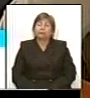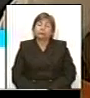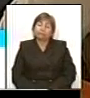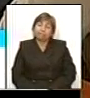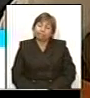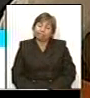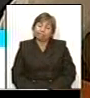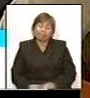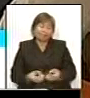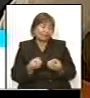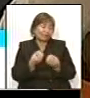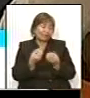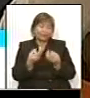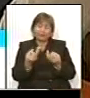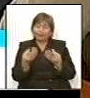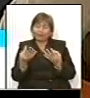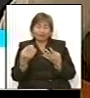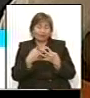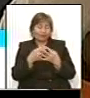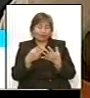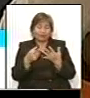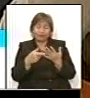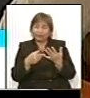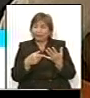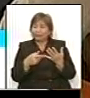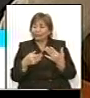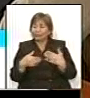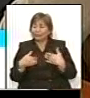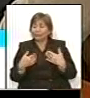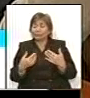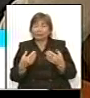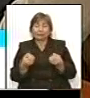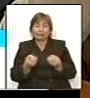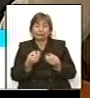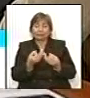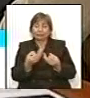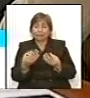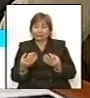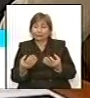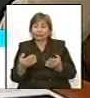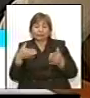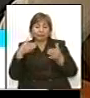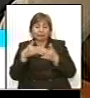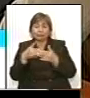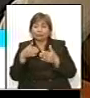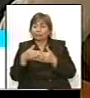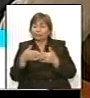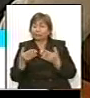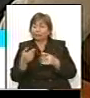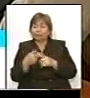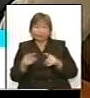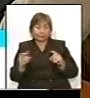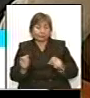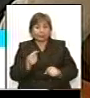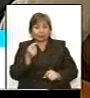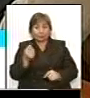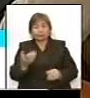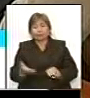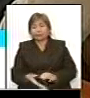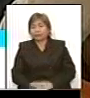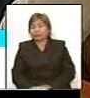son muchas de las cosas que podríamos enumerar como contingencias, pero que vamos salvándolas,